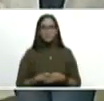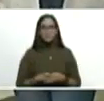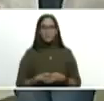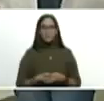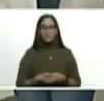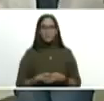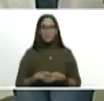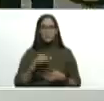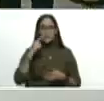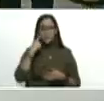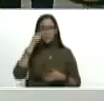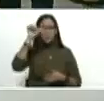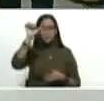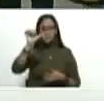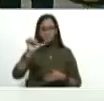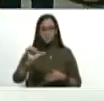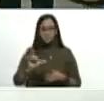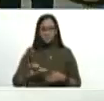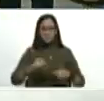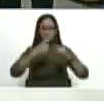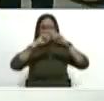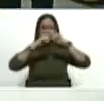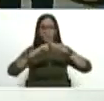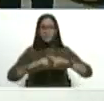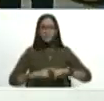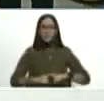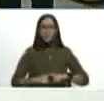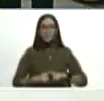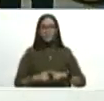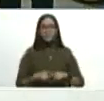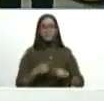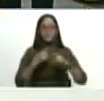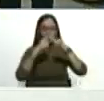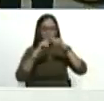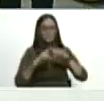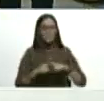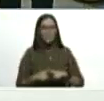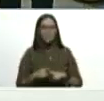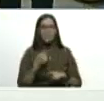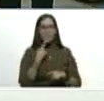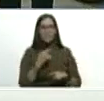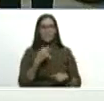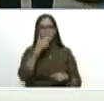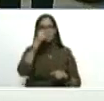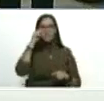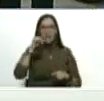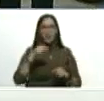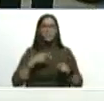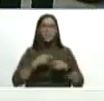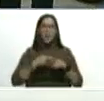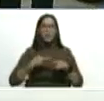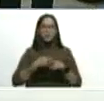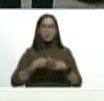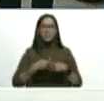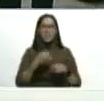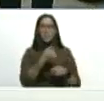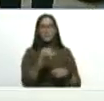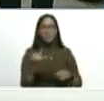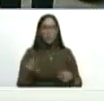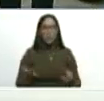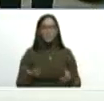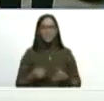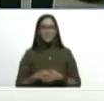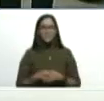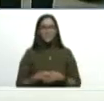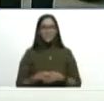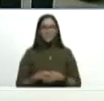Estoy viendo los datos, las cifras, ¿no? Dicen aún que le han echado cuchillo a no sé cuánto.